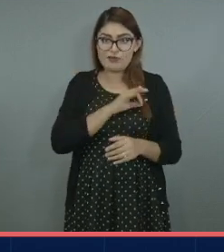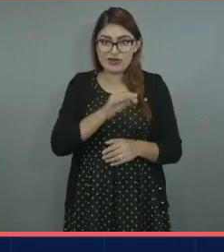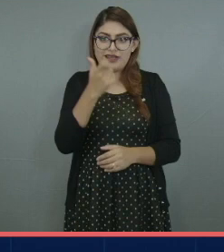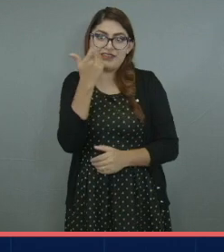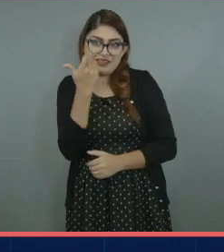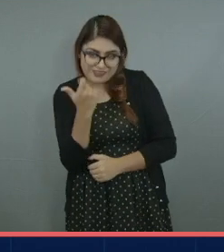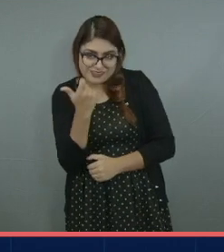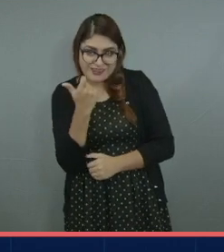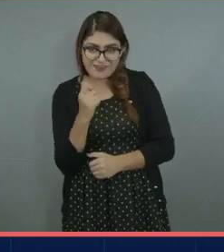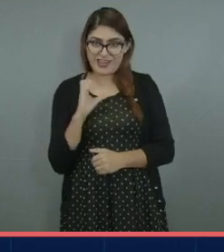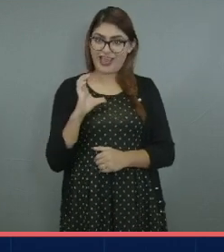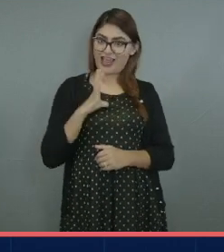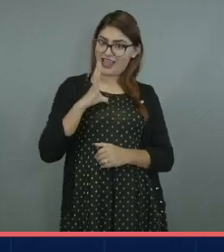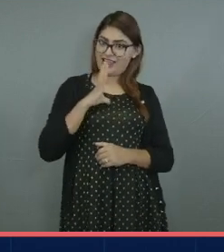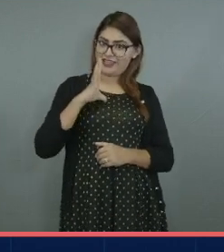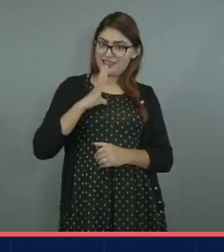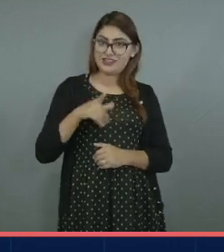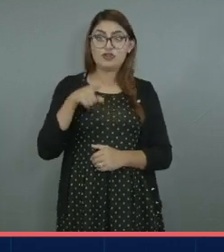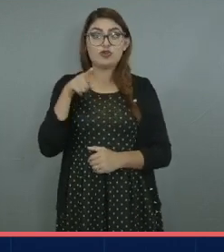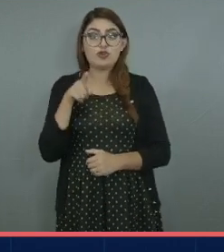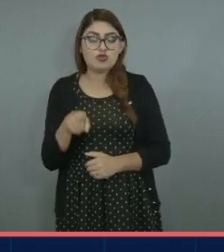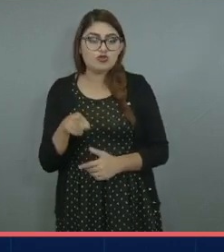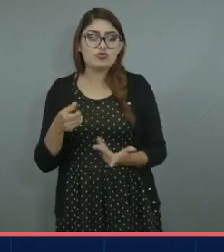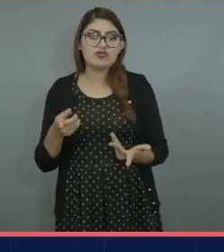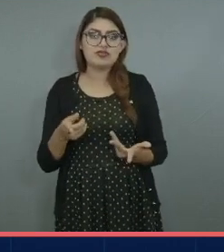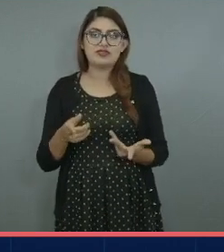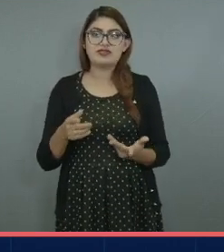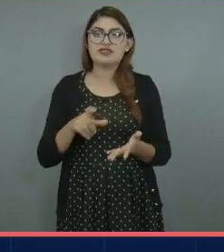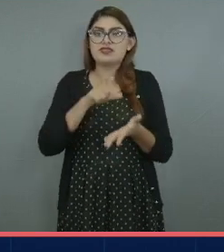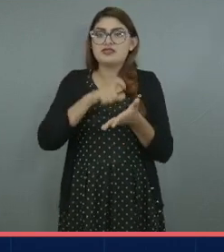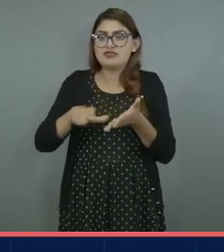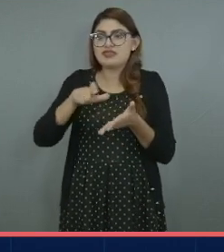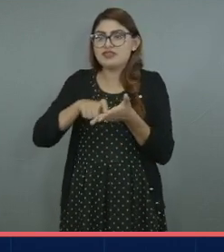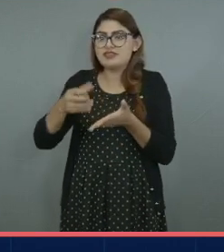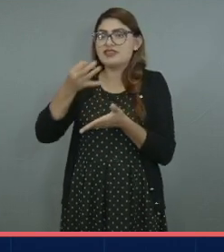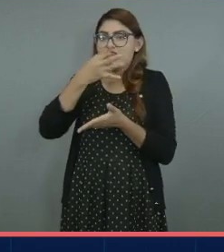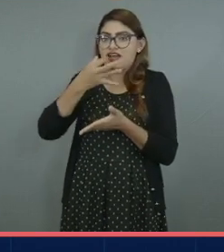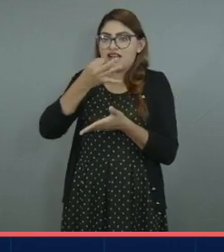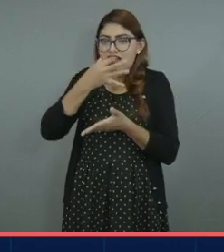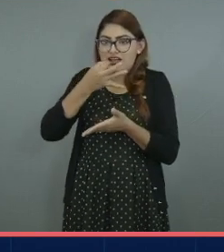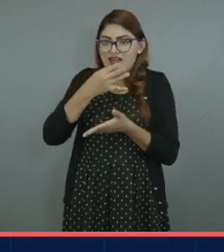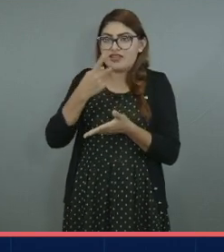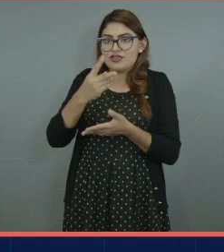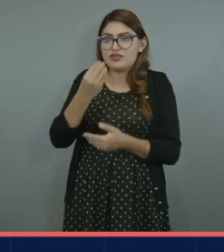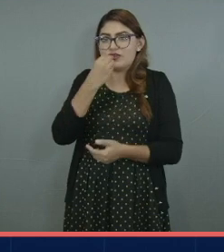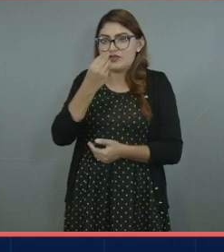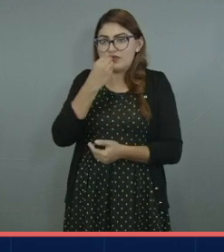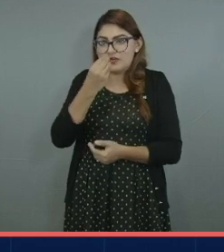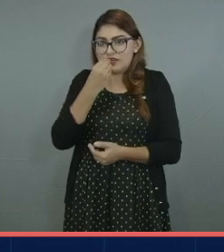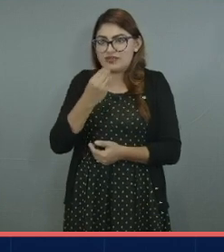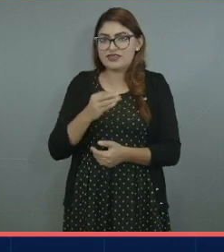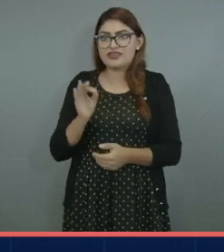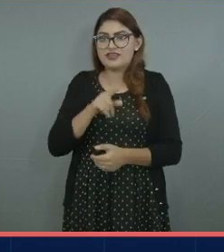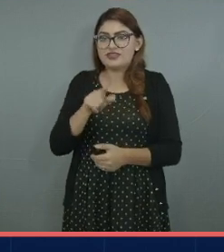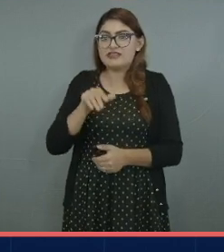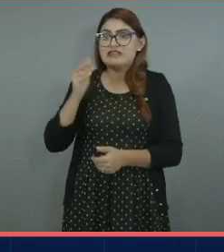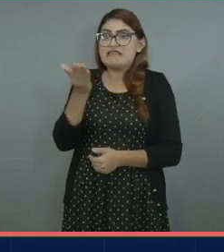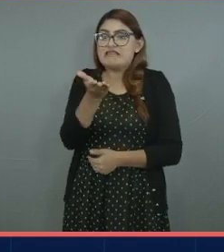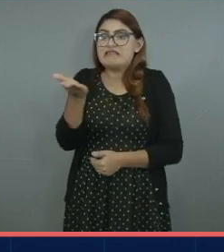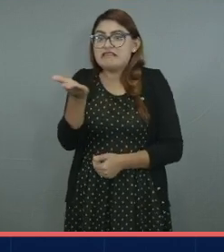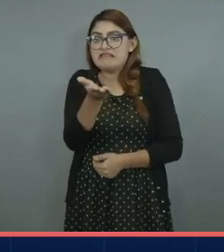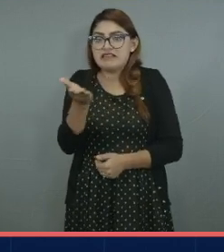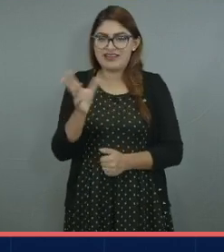dinero y puedas tú estar comprando tus medicinas, tu comida, sin que le estés pidiendo dinero a